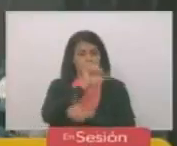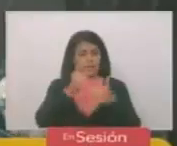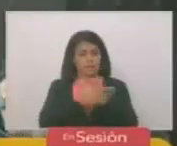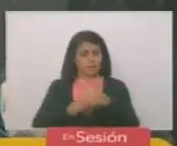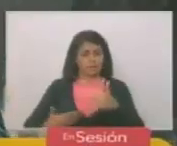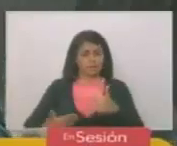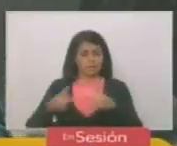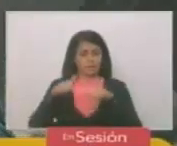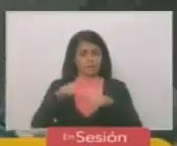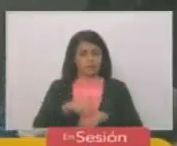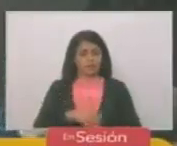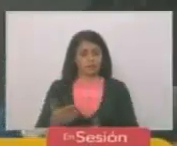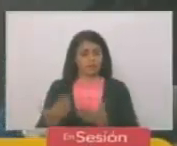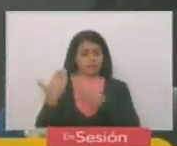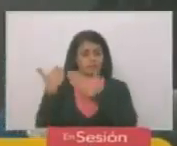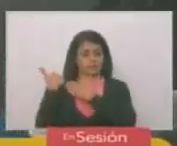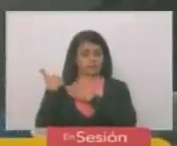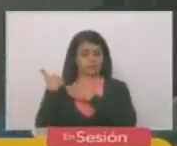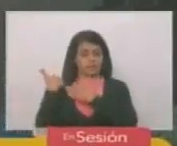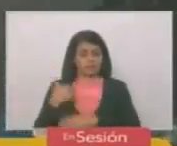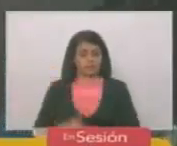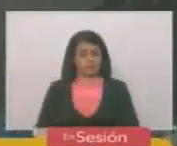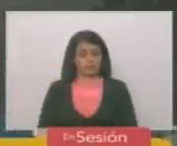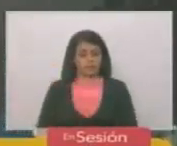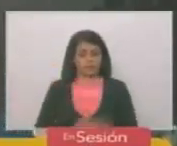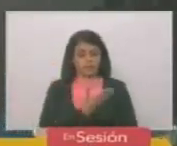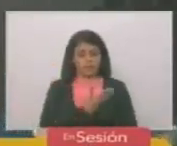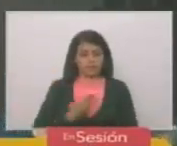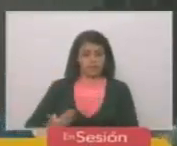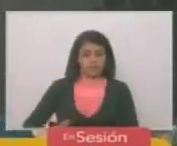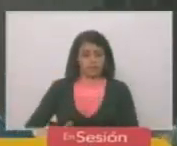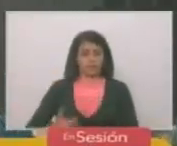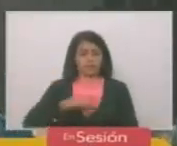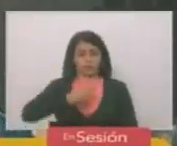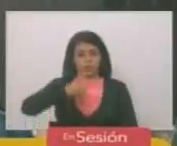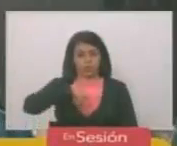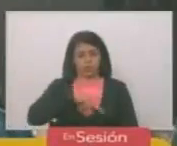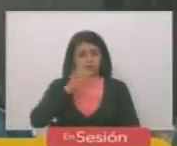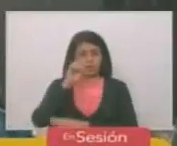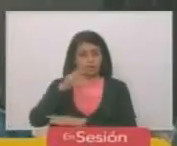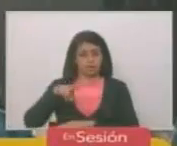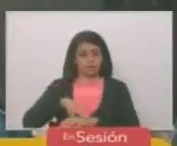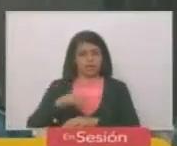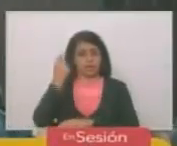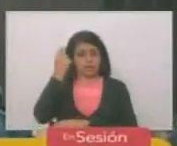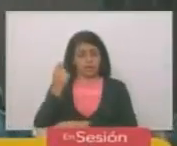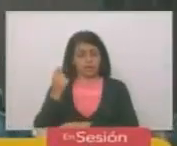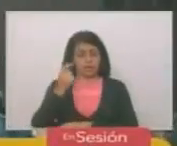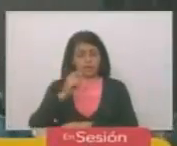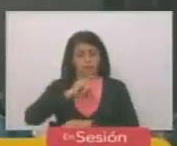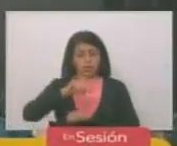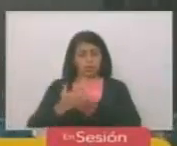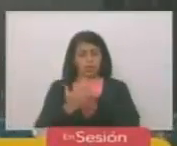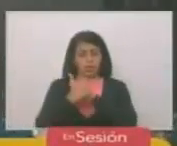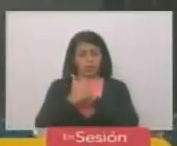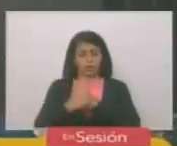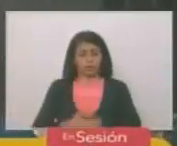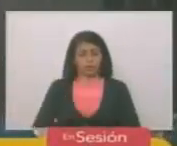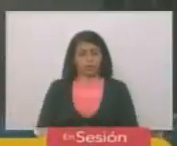vicepresidencia que asume el presidente de nuestra Asamblea Nacional, el diputado Jorge